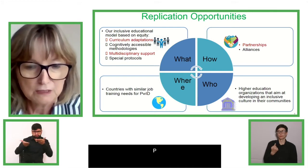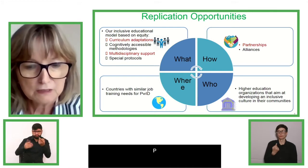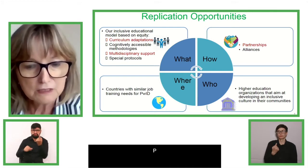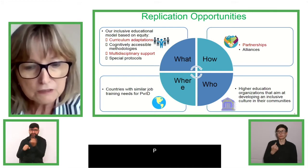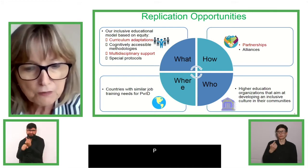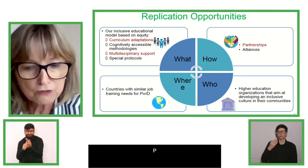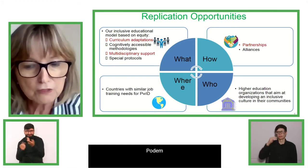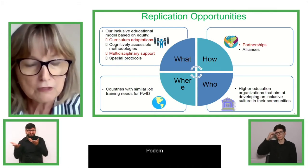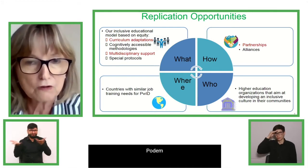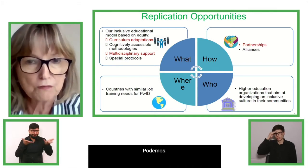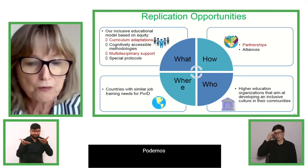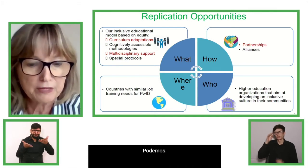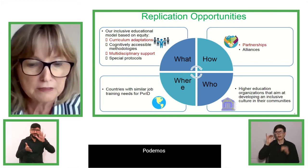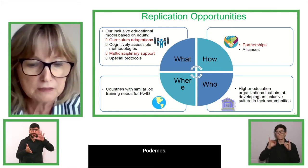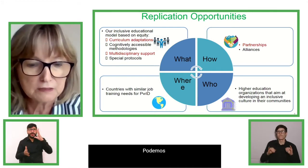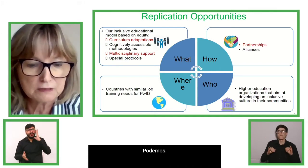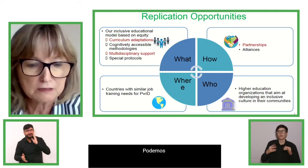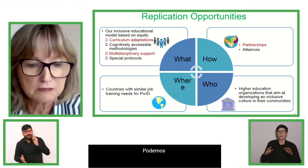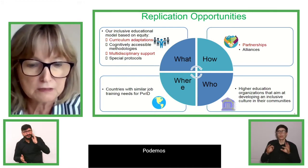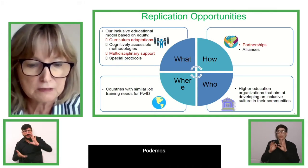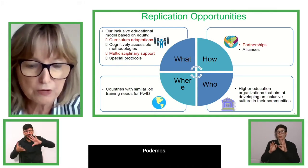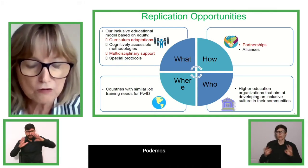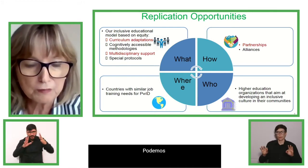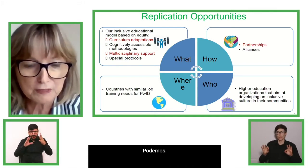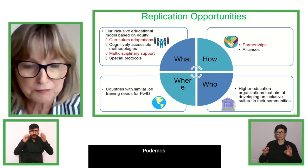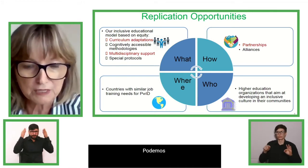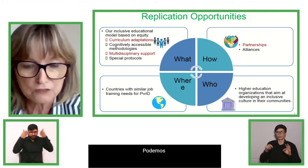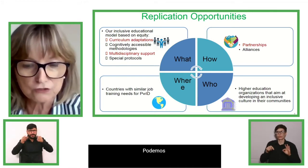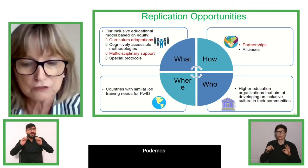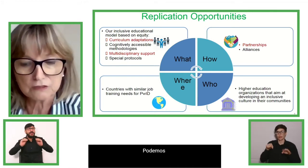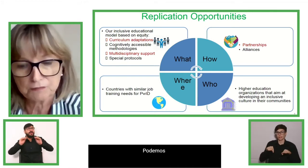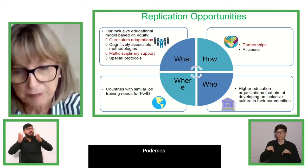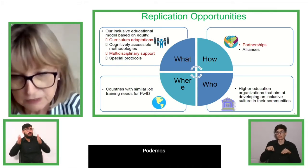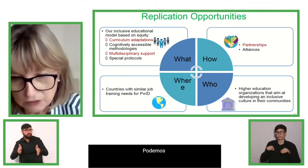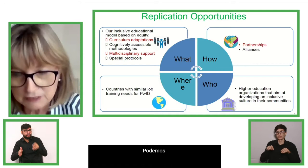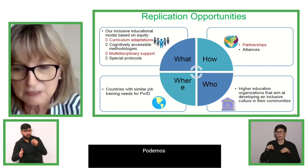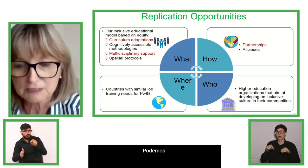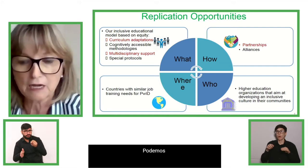modelo educacional. Este modelo incluye